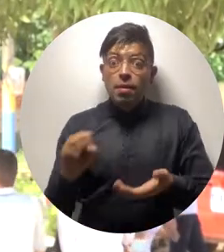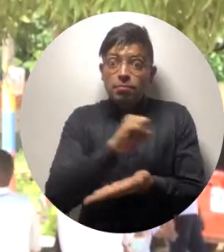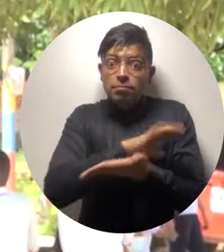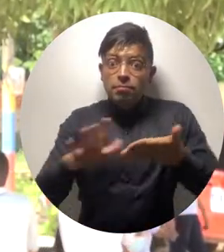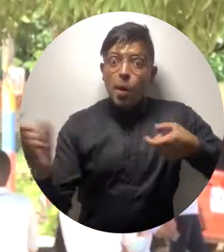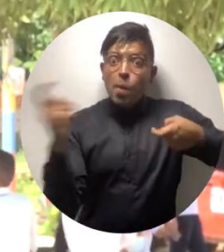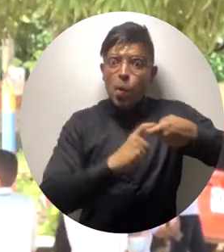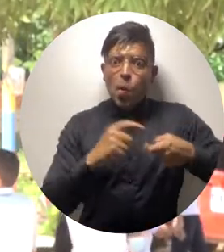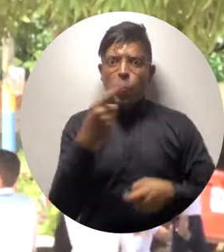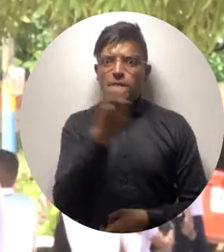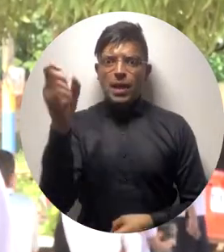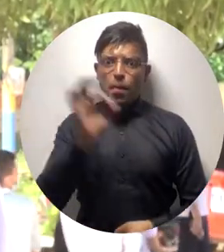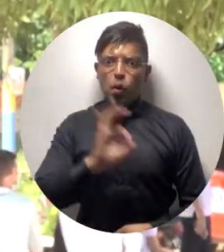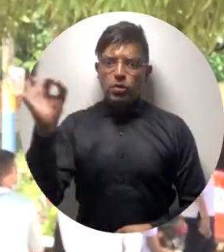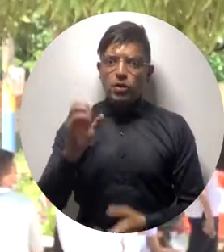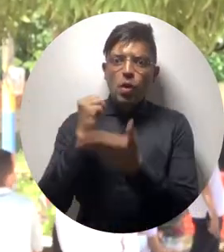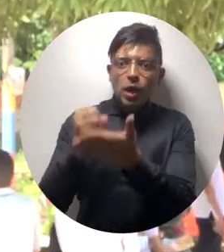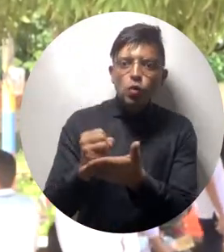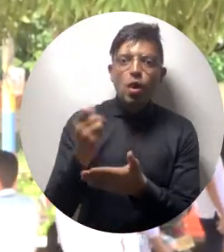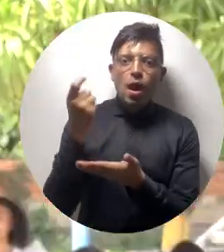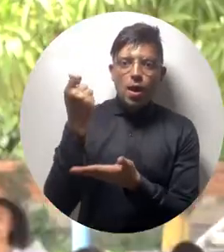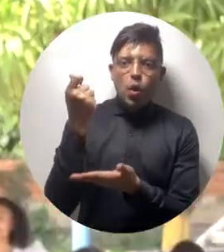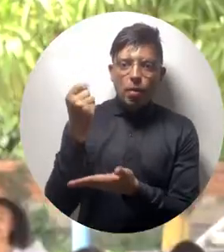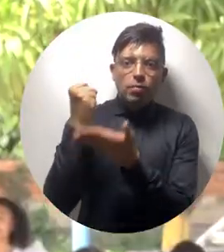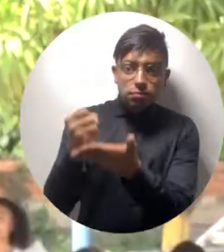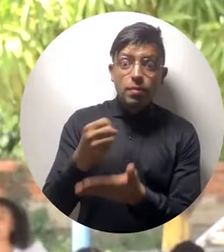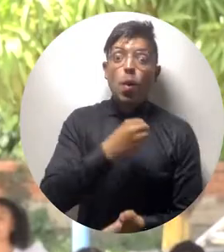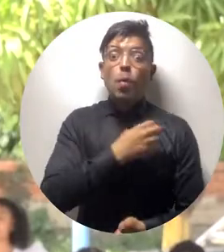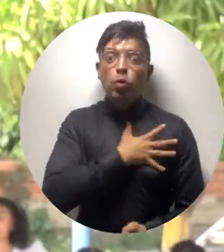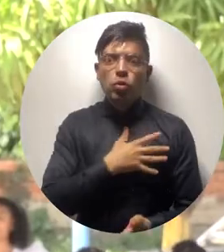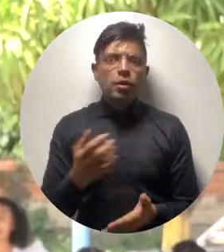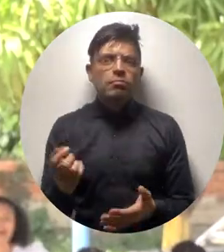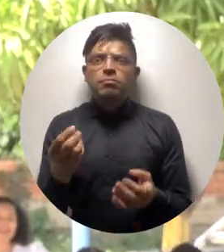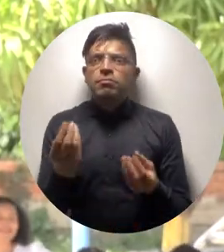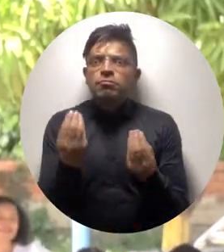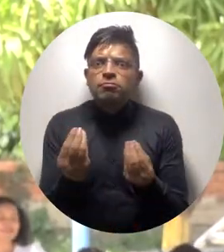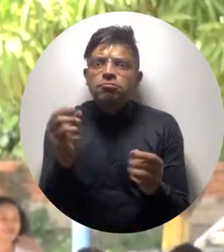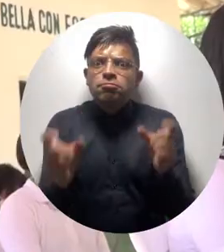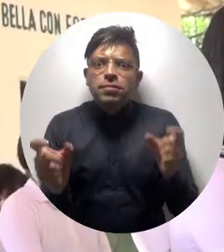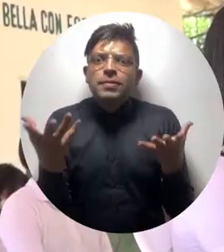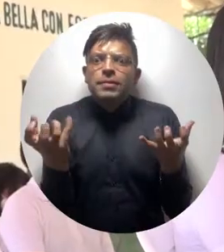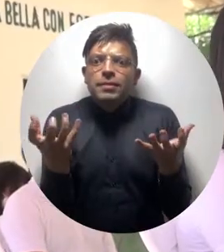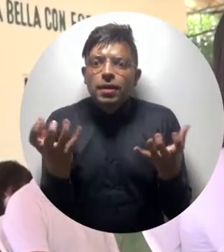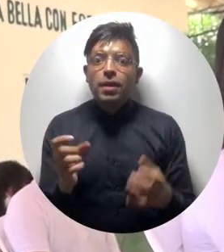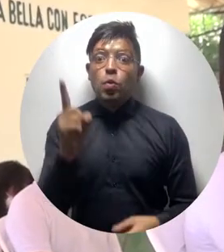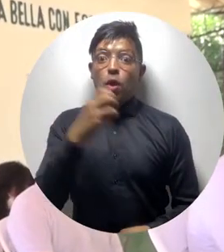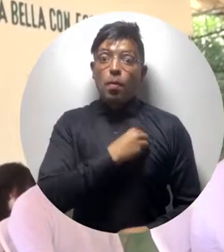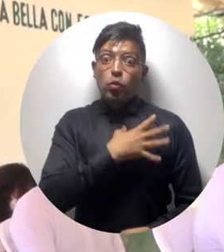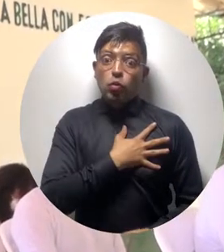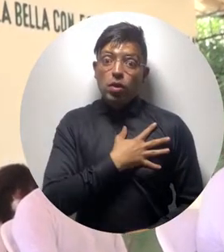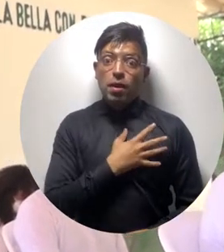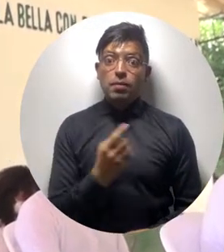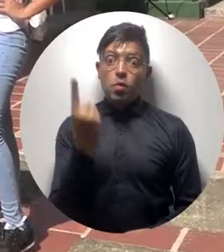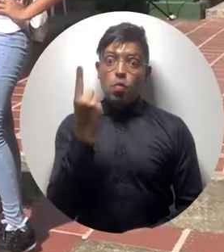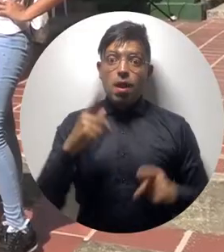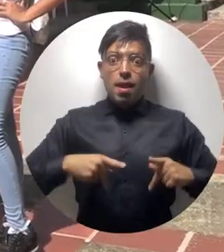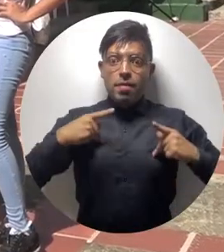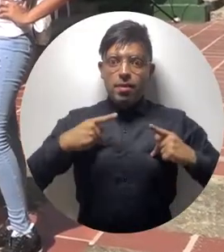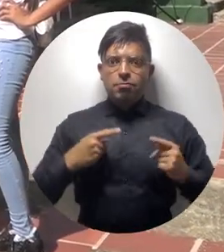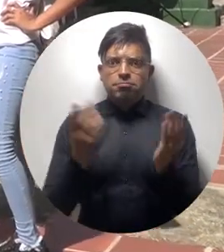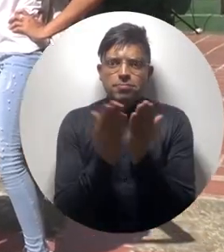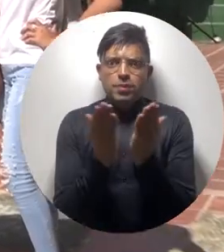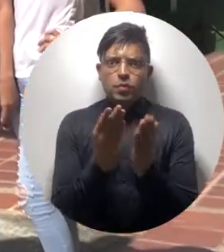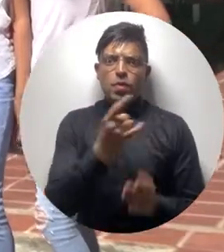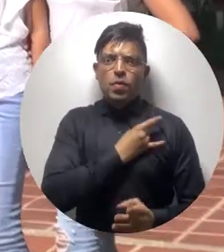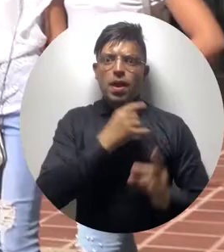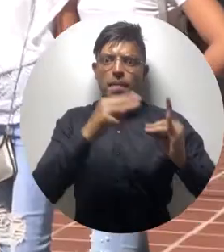100% de la matrícula. Es una gran ayuda económica, es una oportunidad que muchos anhelan, una oportunidad que llega una sola vez en la vida. Y